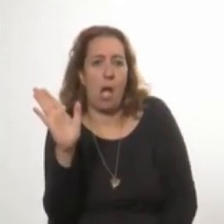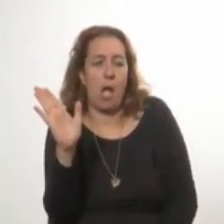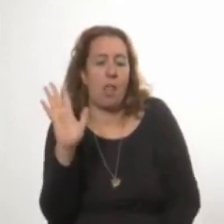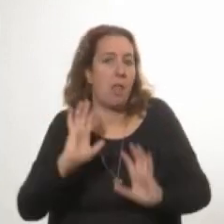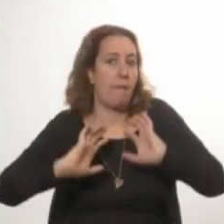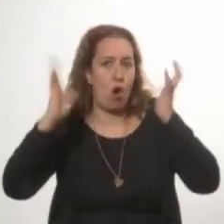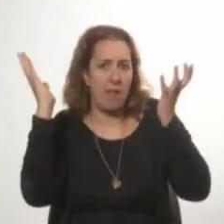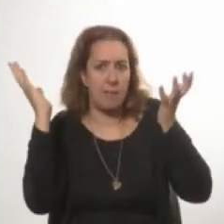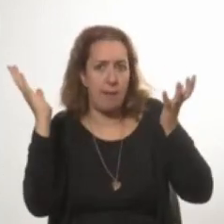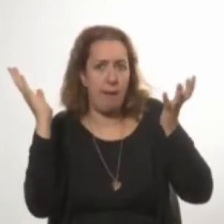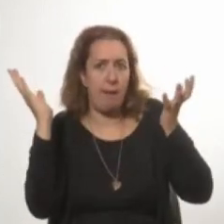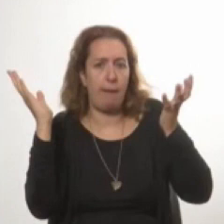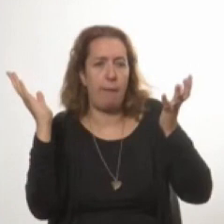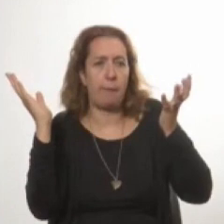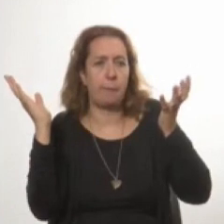violencia